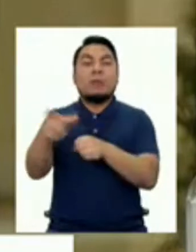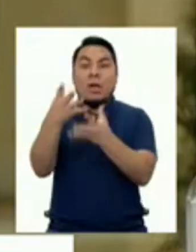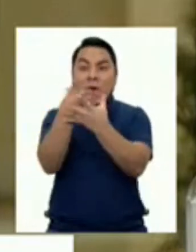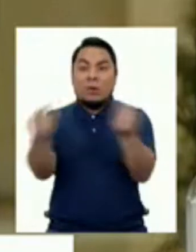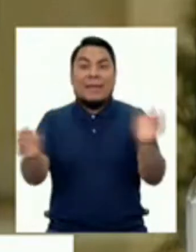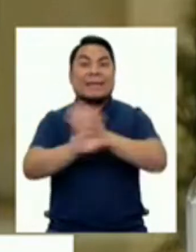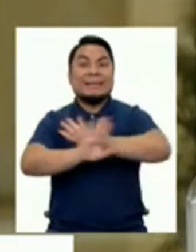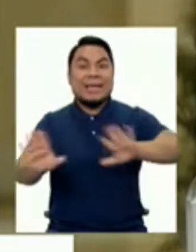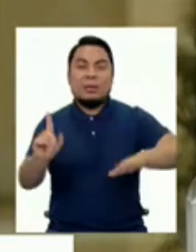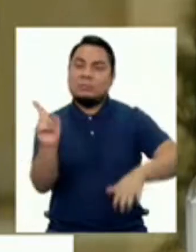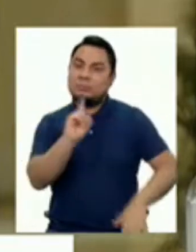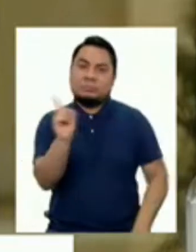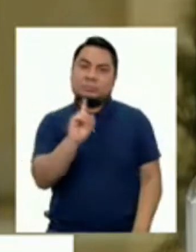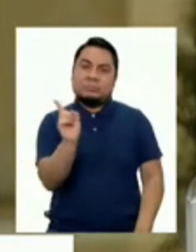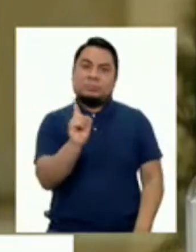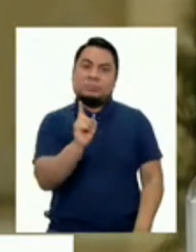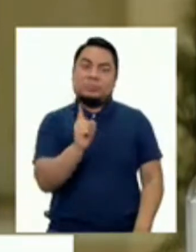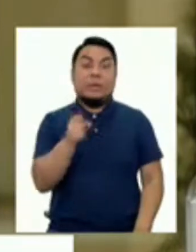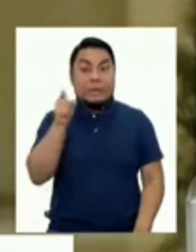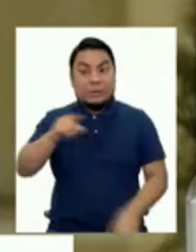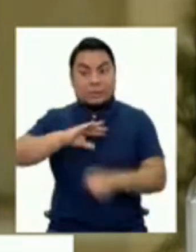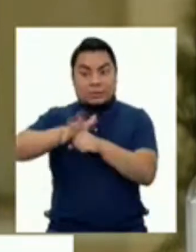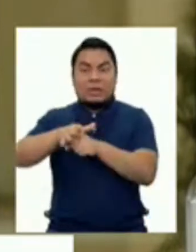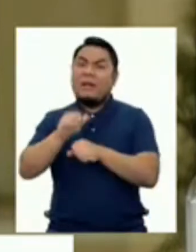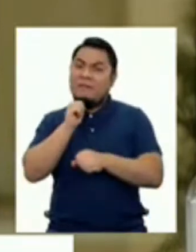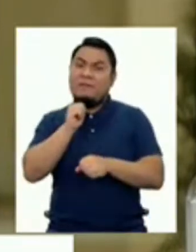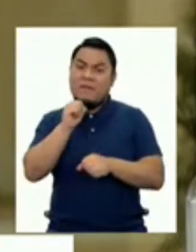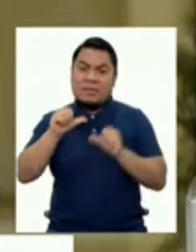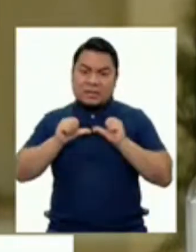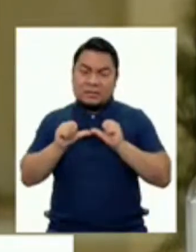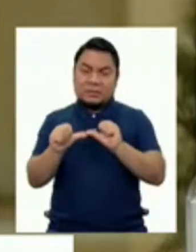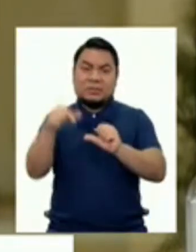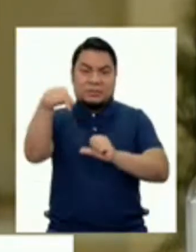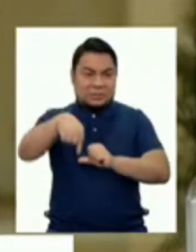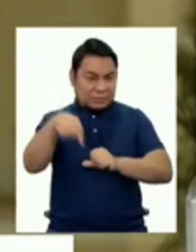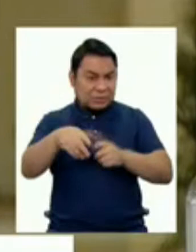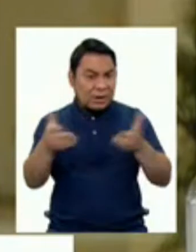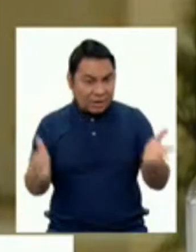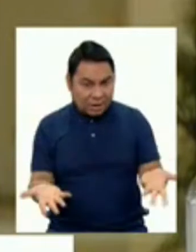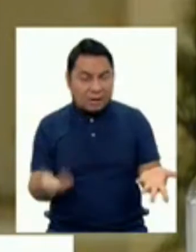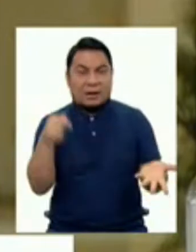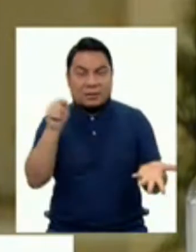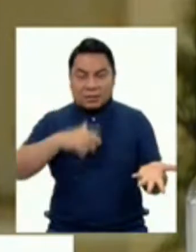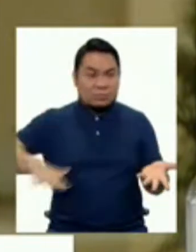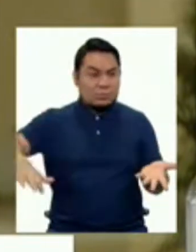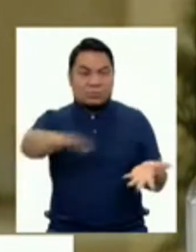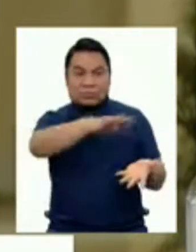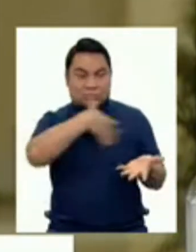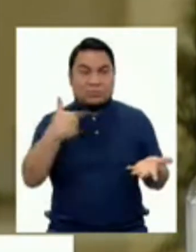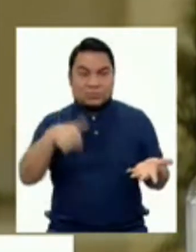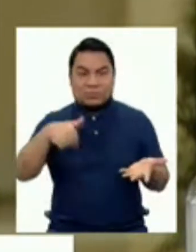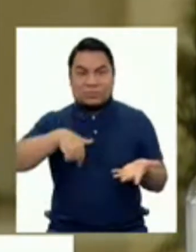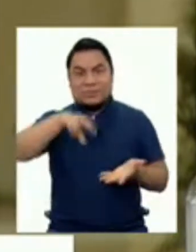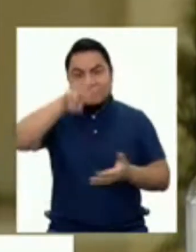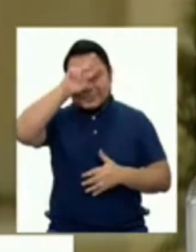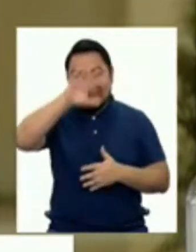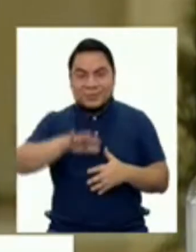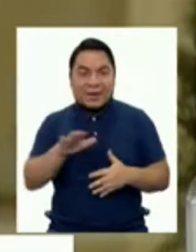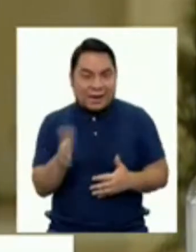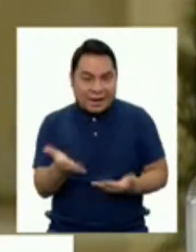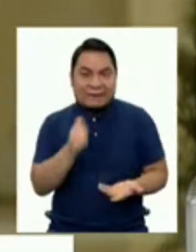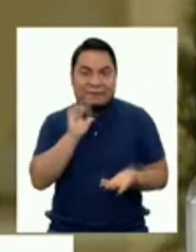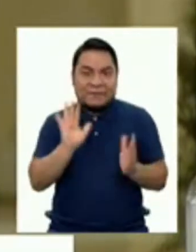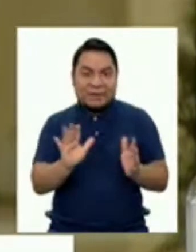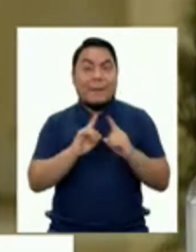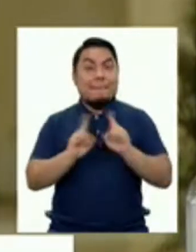desaparecido. El virus sigue aquí presente en medio de todos nosotros. Sin